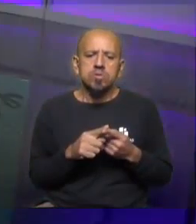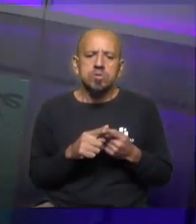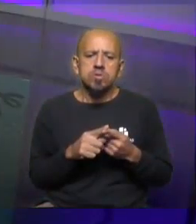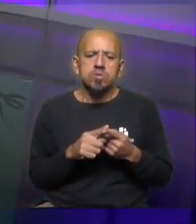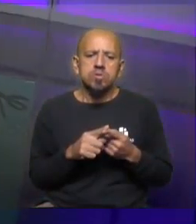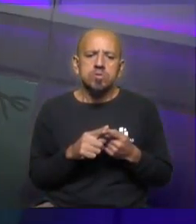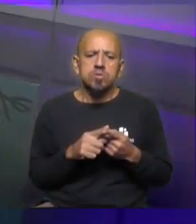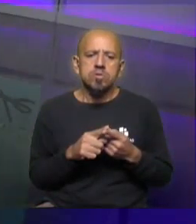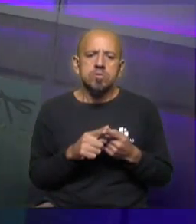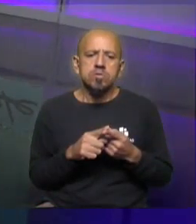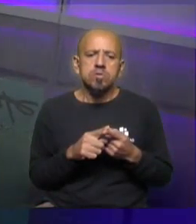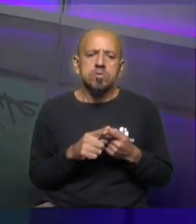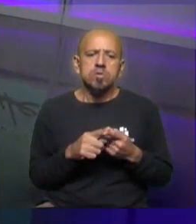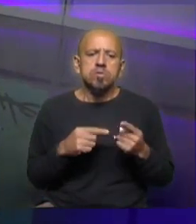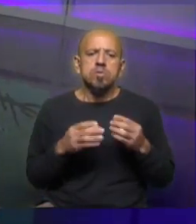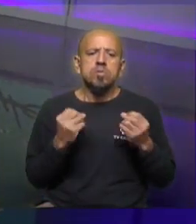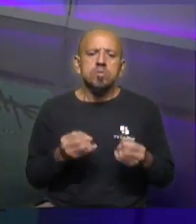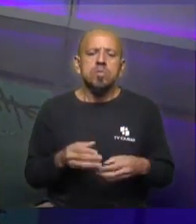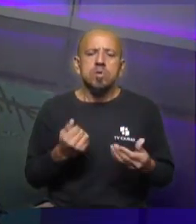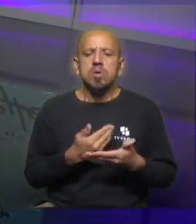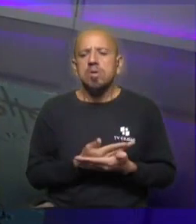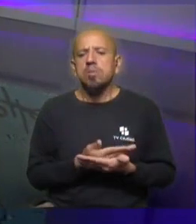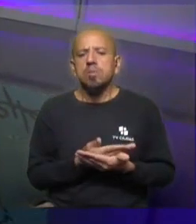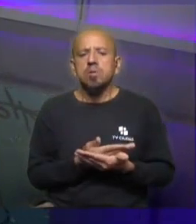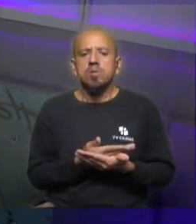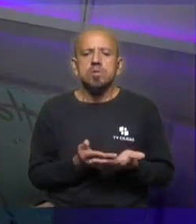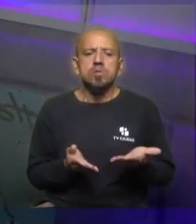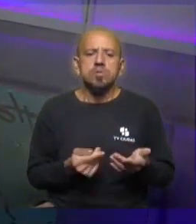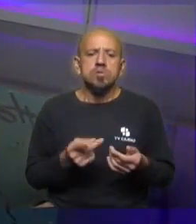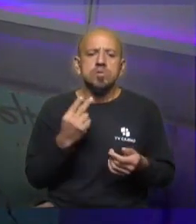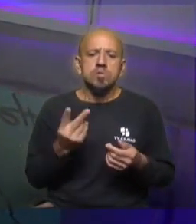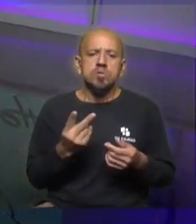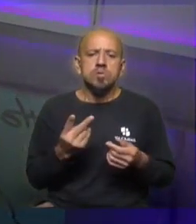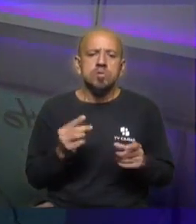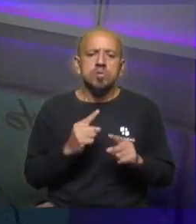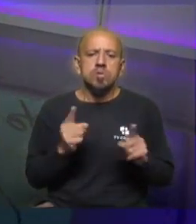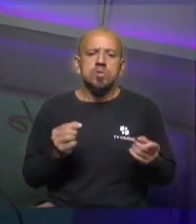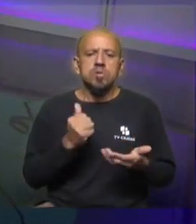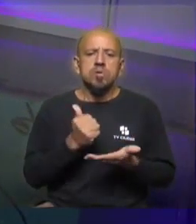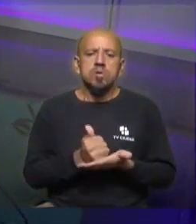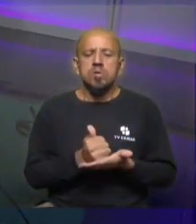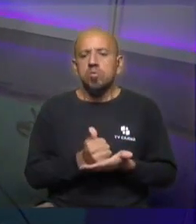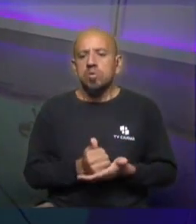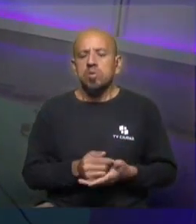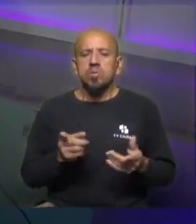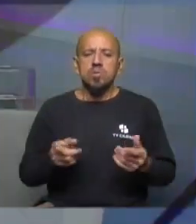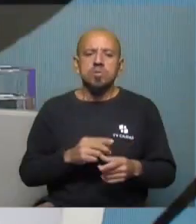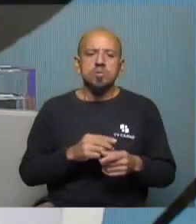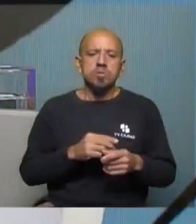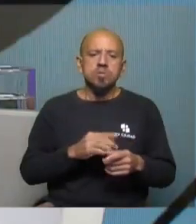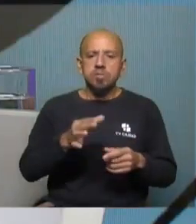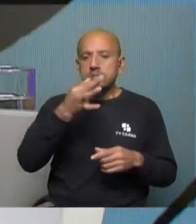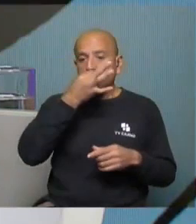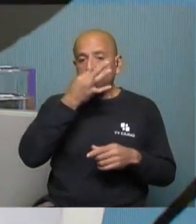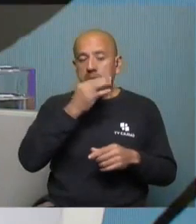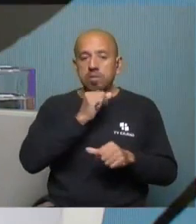eso por qué no era la imagen que queríamos Mostrar como como bueno ellos dos no aparecen no y hay una cuestión que es la esclavitud que es